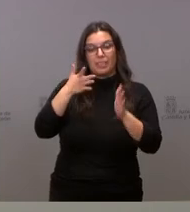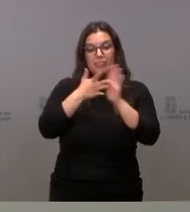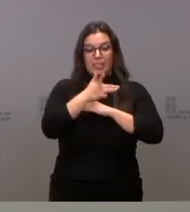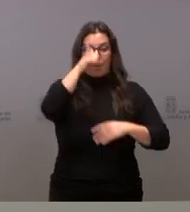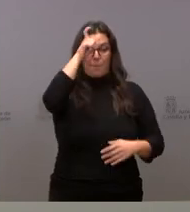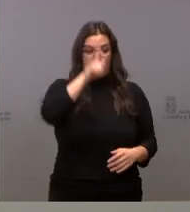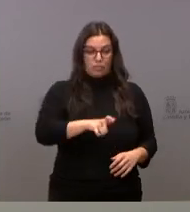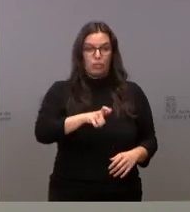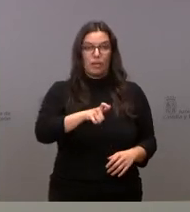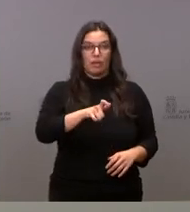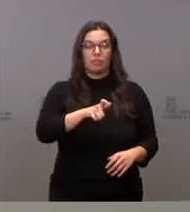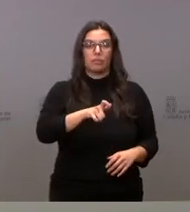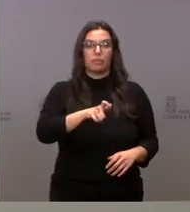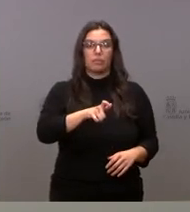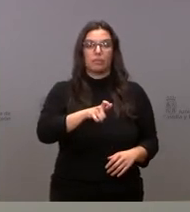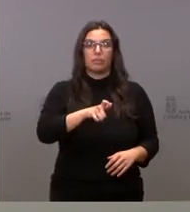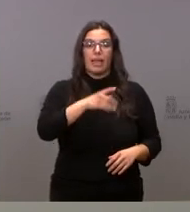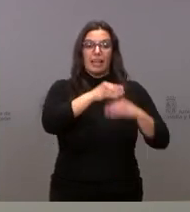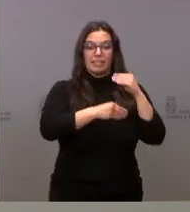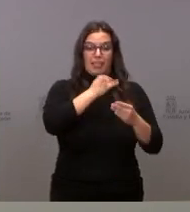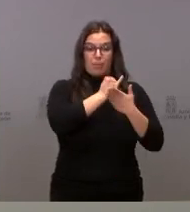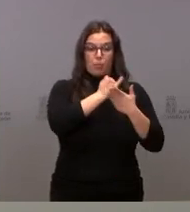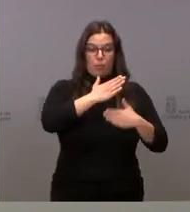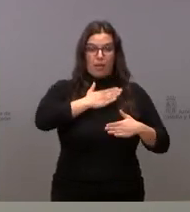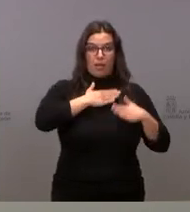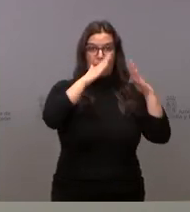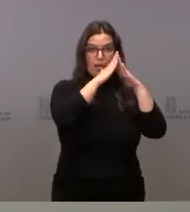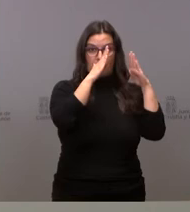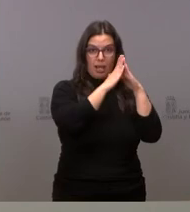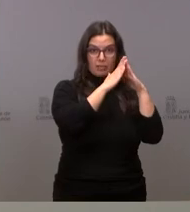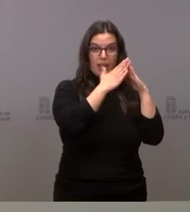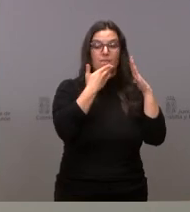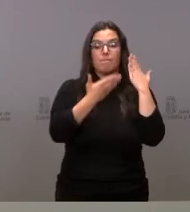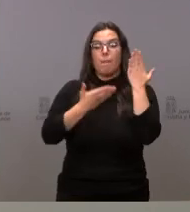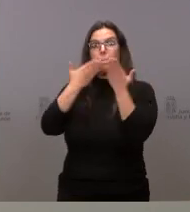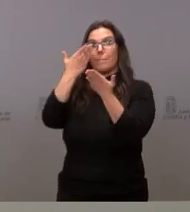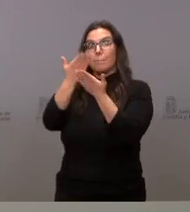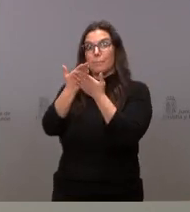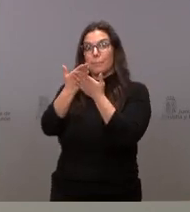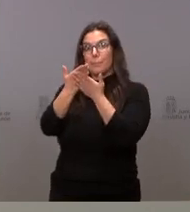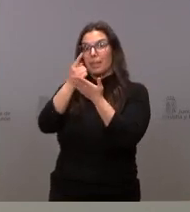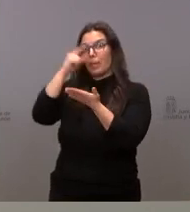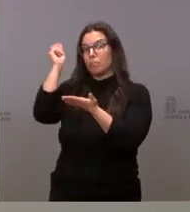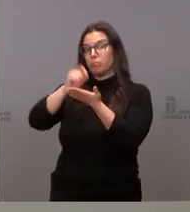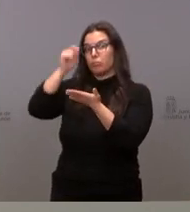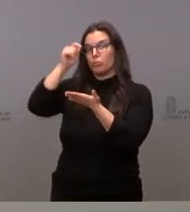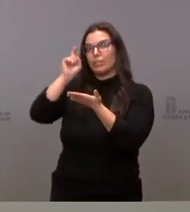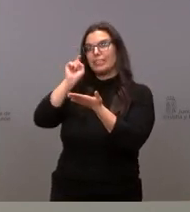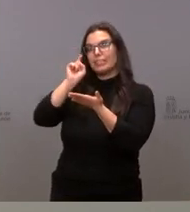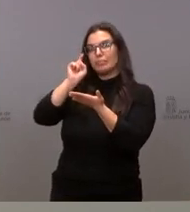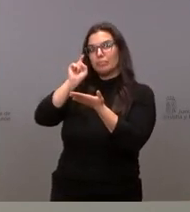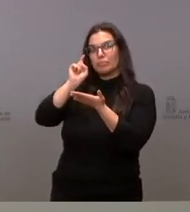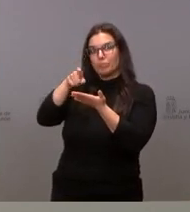pueda solicitar una validación de test para hacerla de modo breve que le permita acceder a la baja